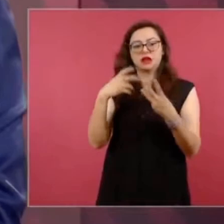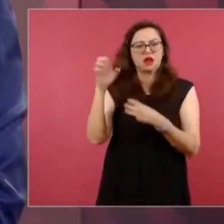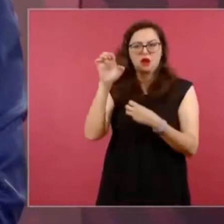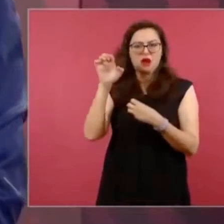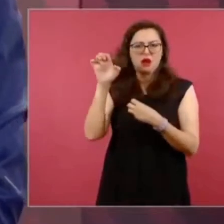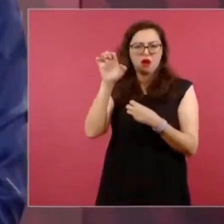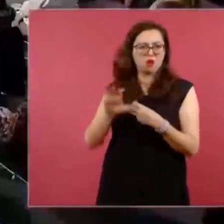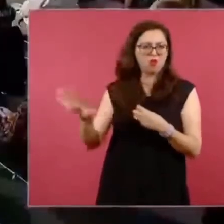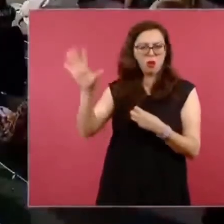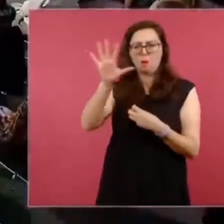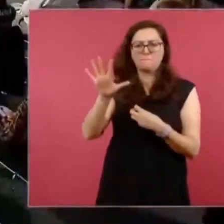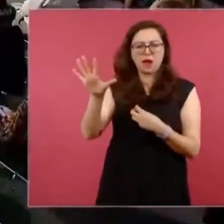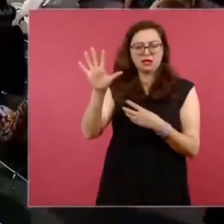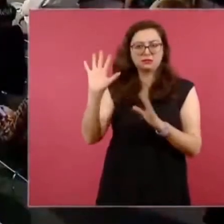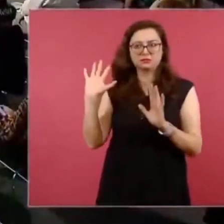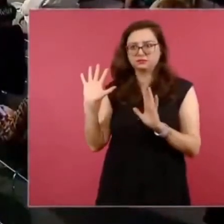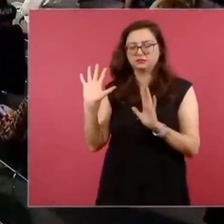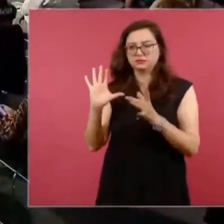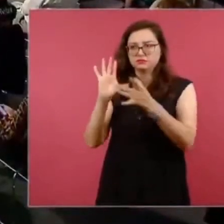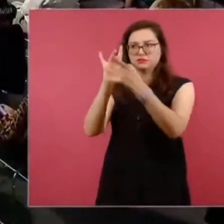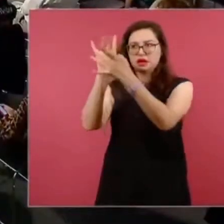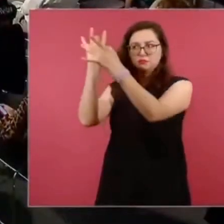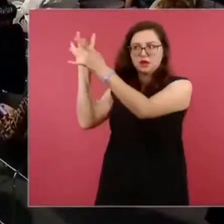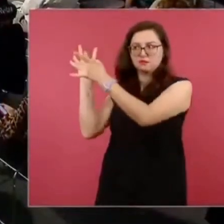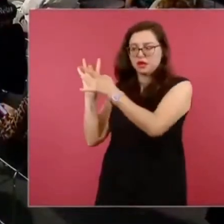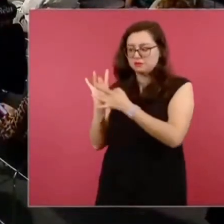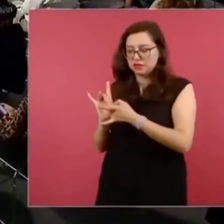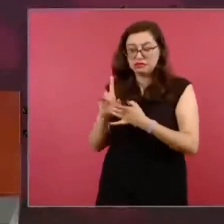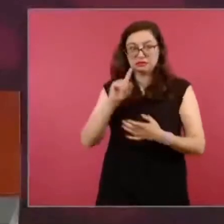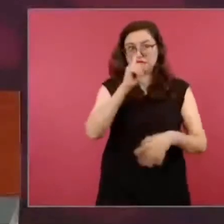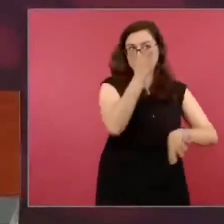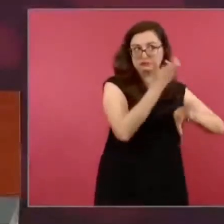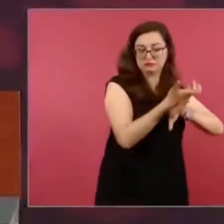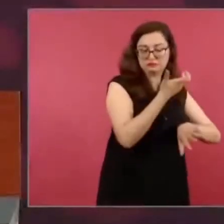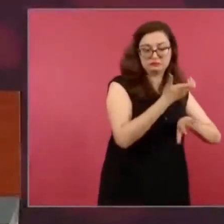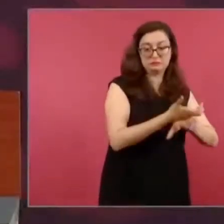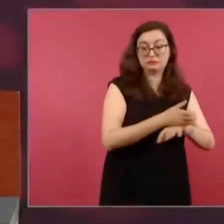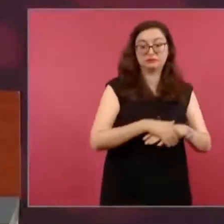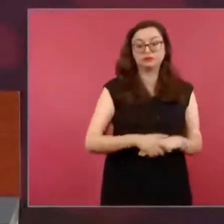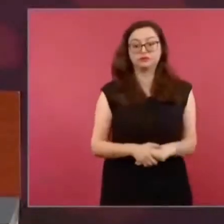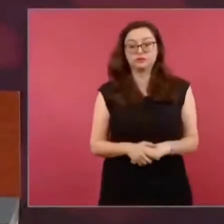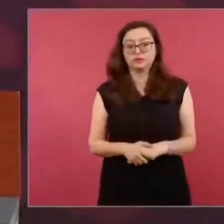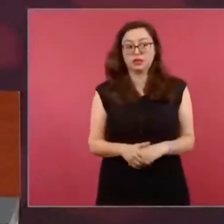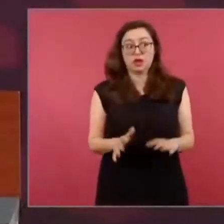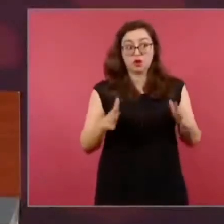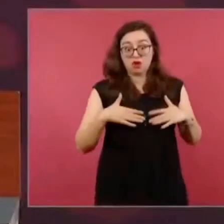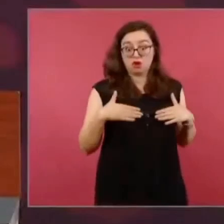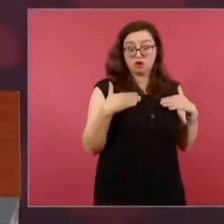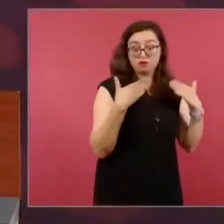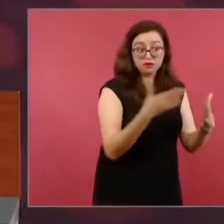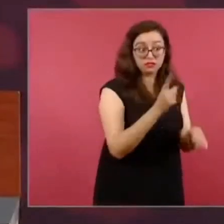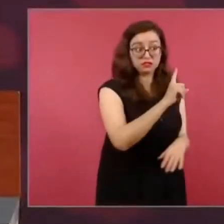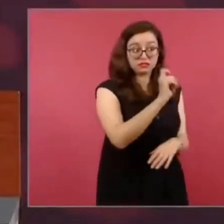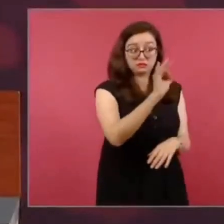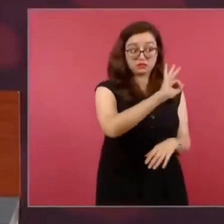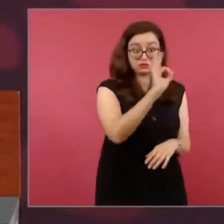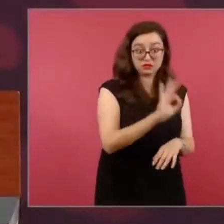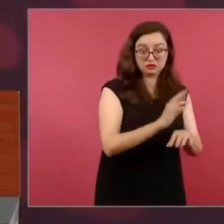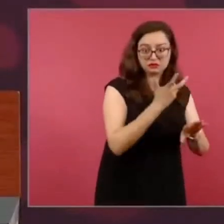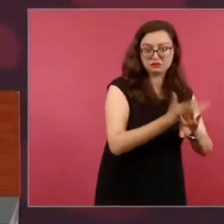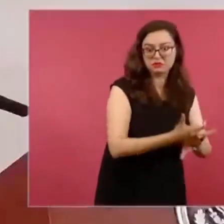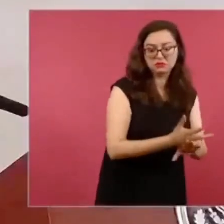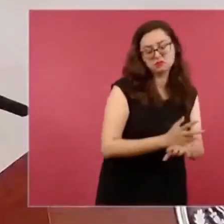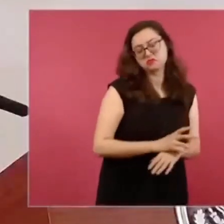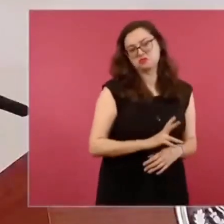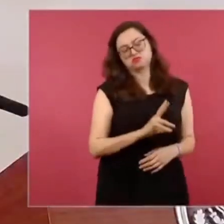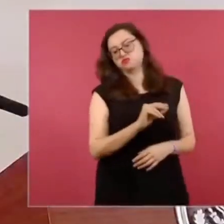europea, no solo estadounidense. Él mismo decía, no poner todos los huevos en una